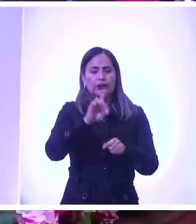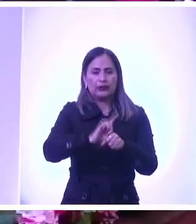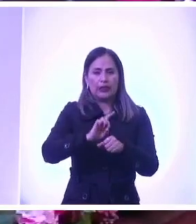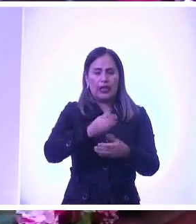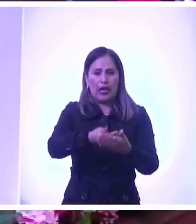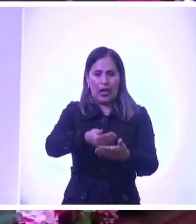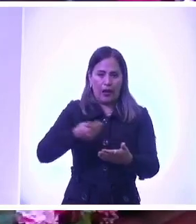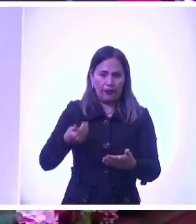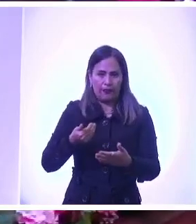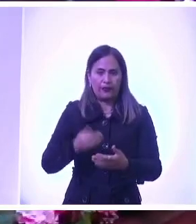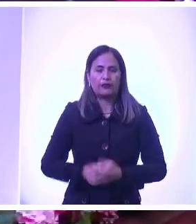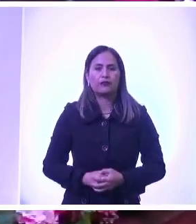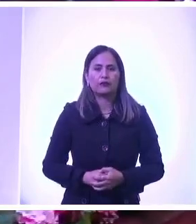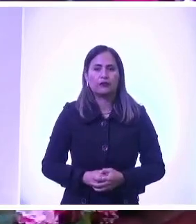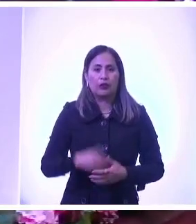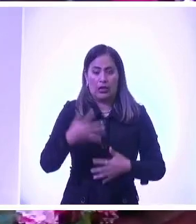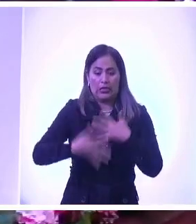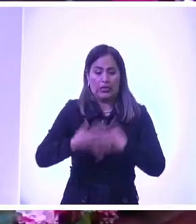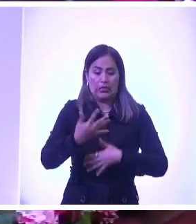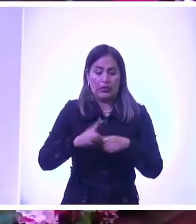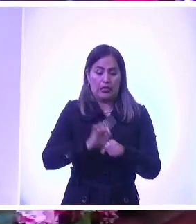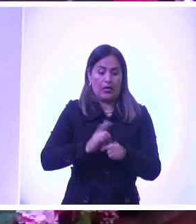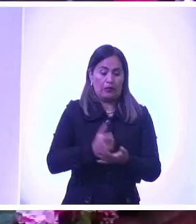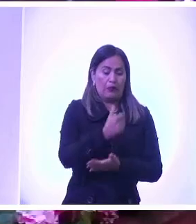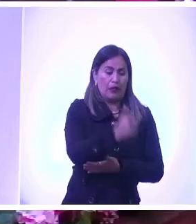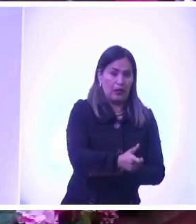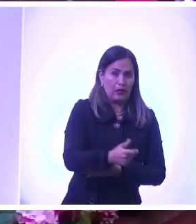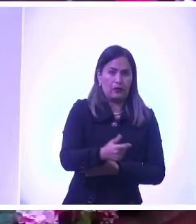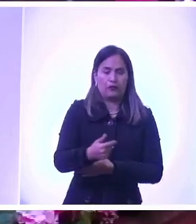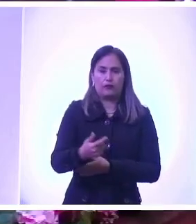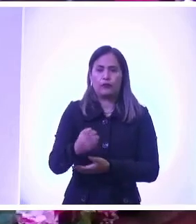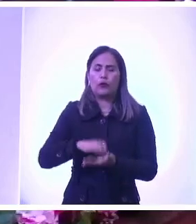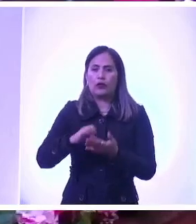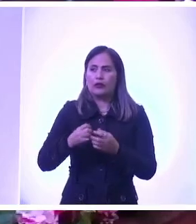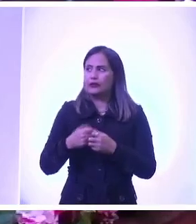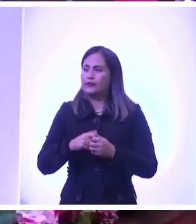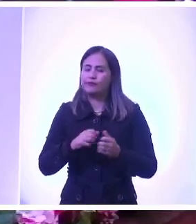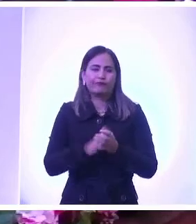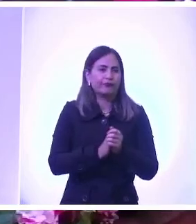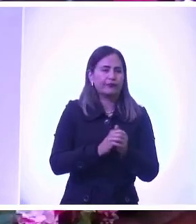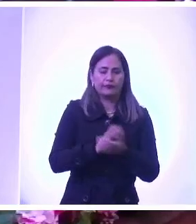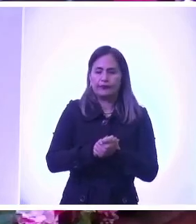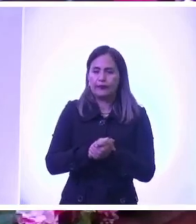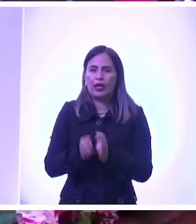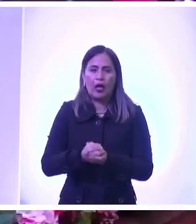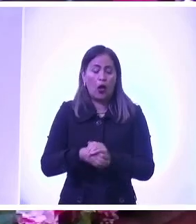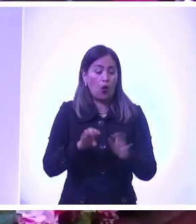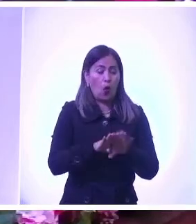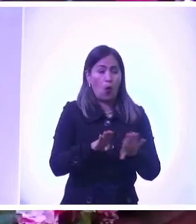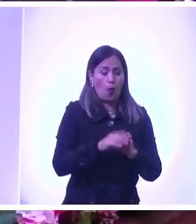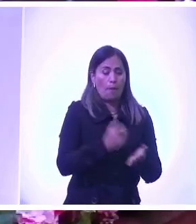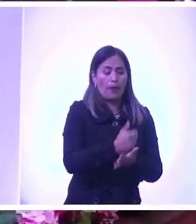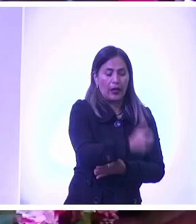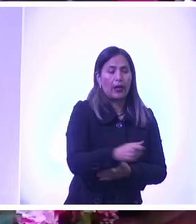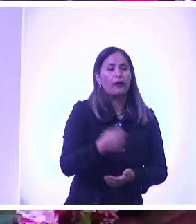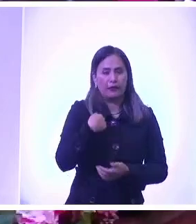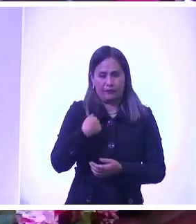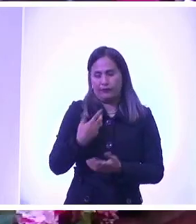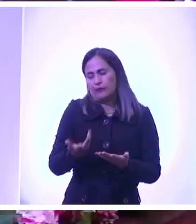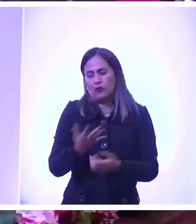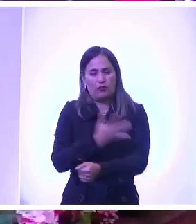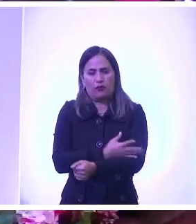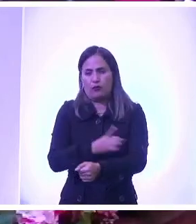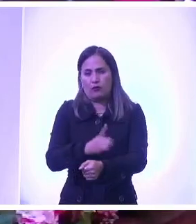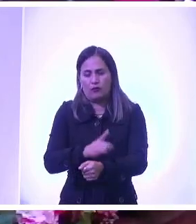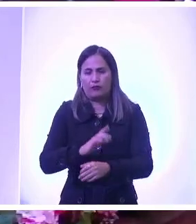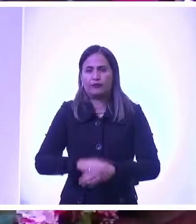cuando de repente te truenas los dedos porque yo soy muy coloquial hablando y si les les ofrezco una disculpa porque no se puede jugar con la